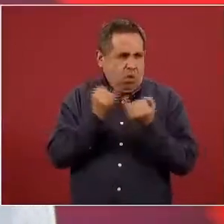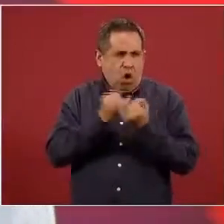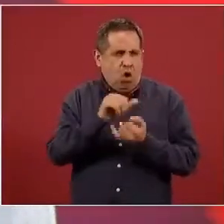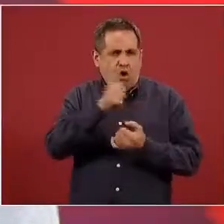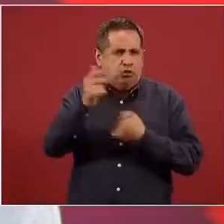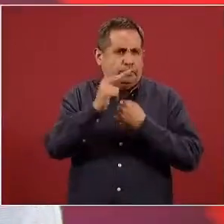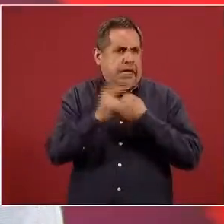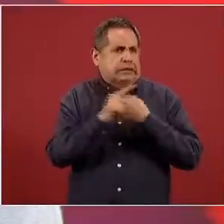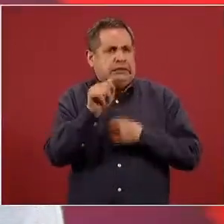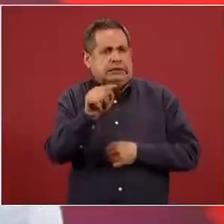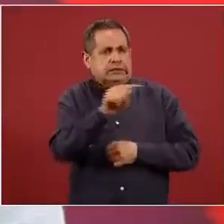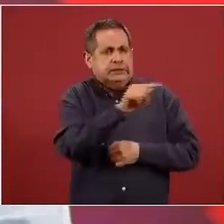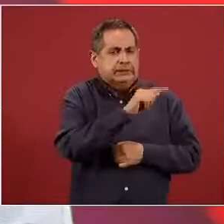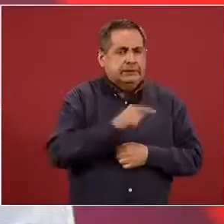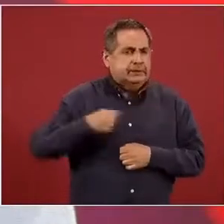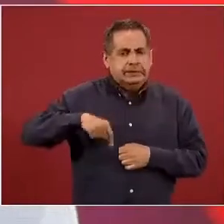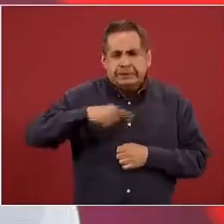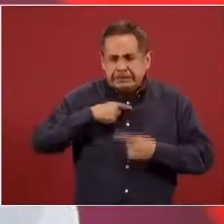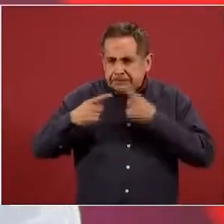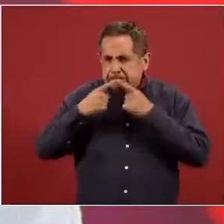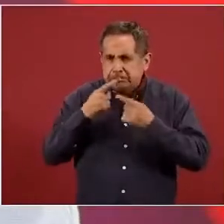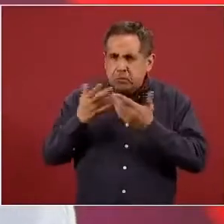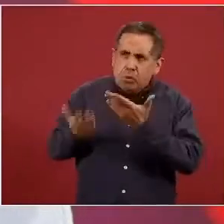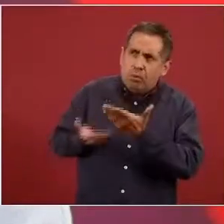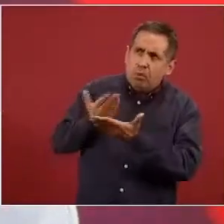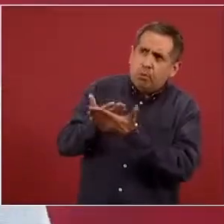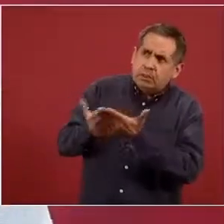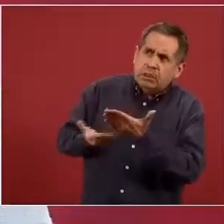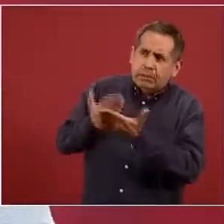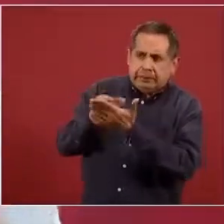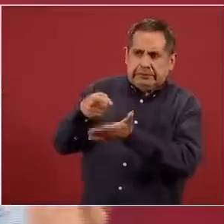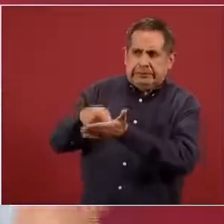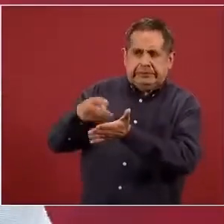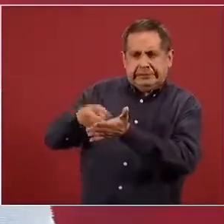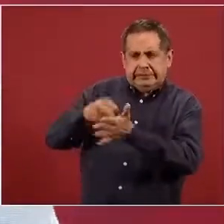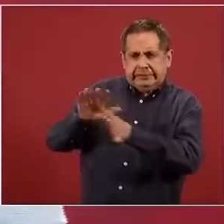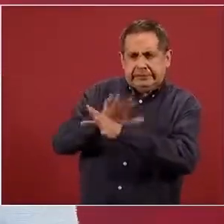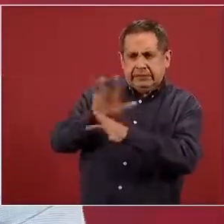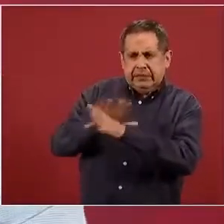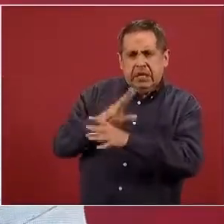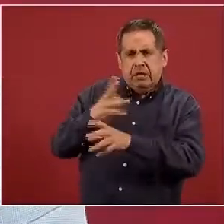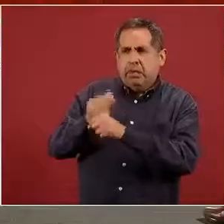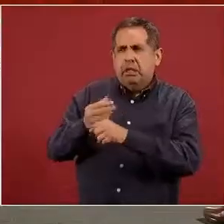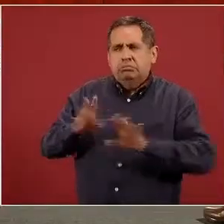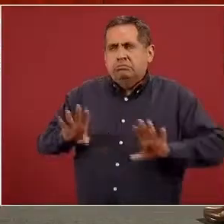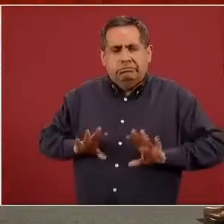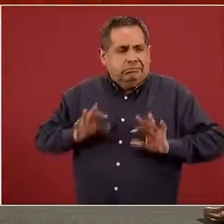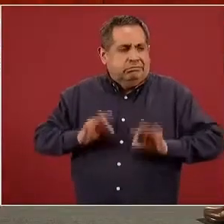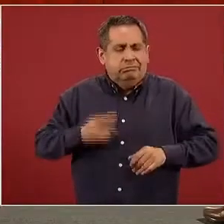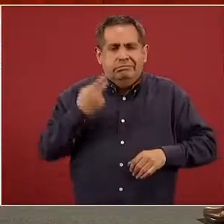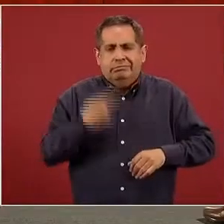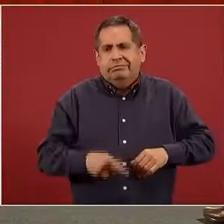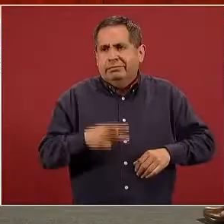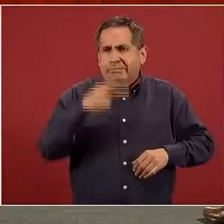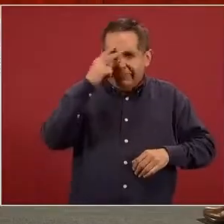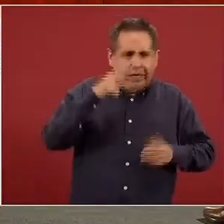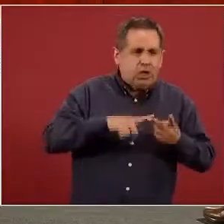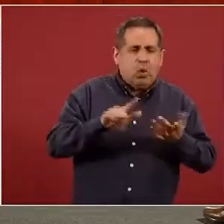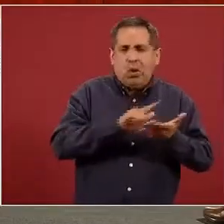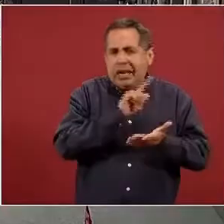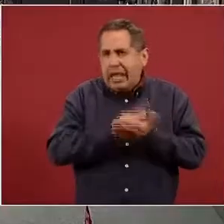otros pocos países, hicimos algunas propuestas de modificación para que se ajustara más a nuestra realidad